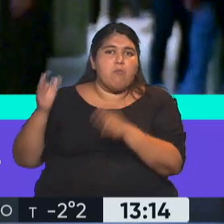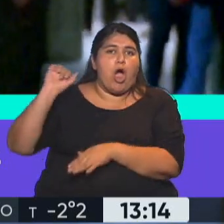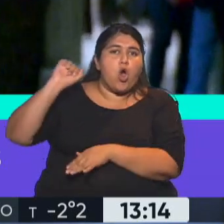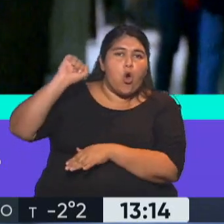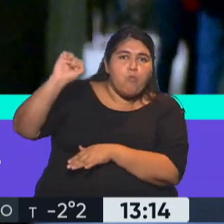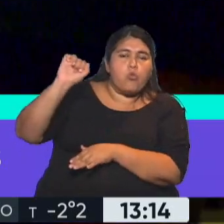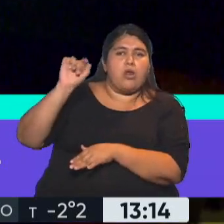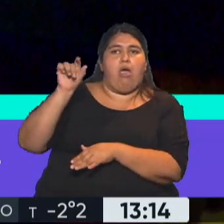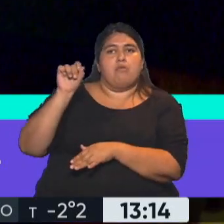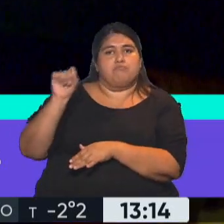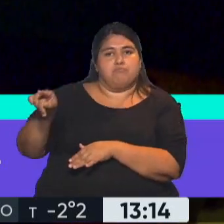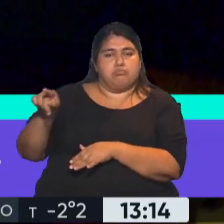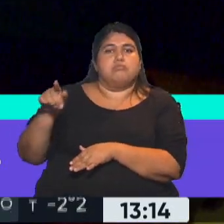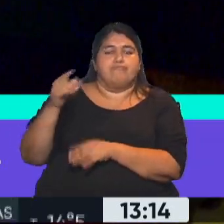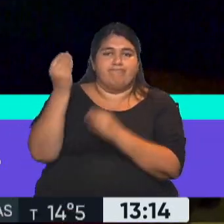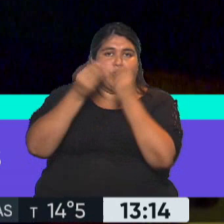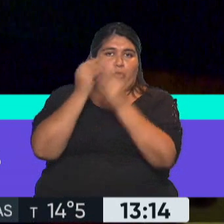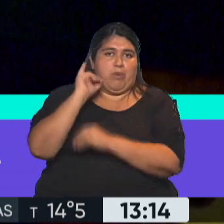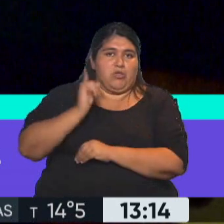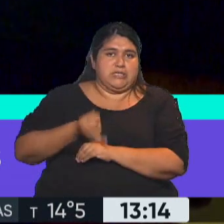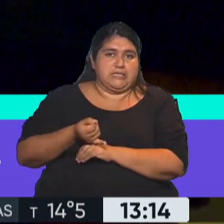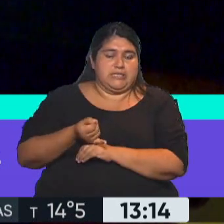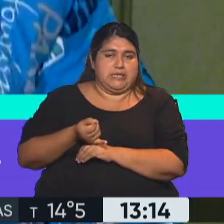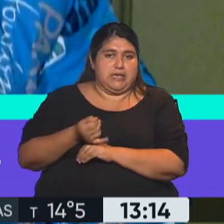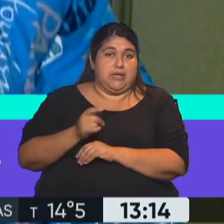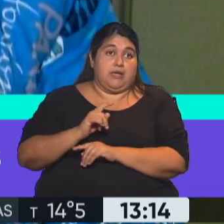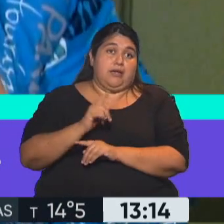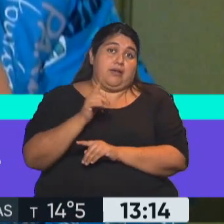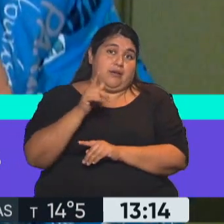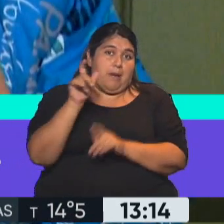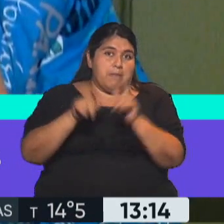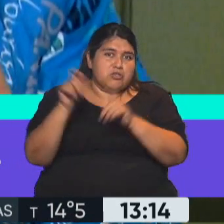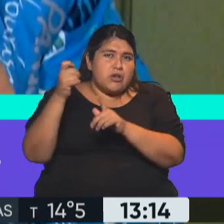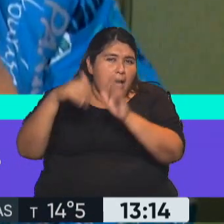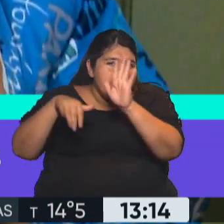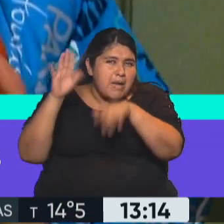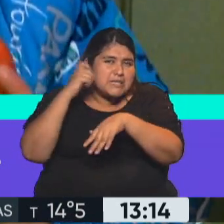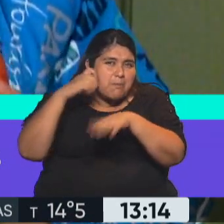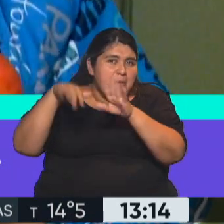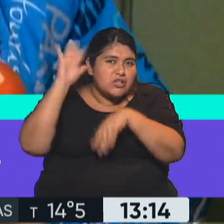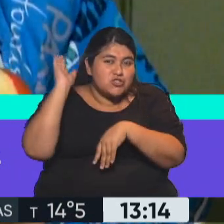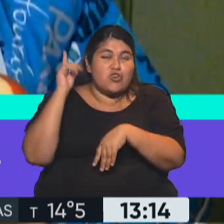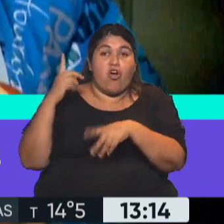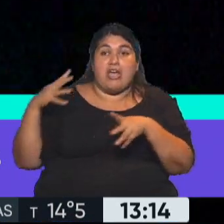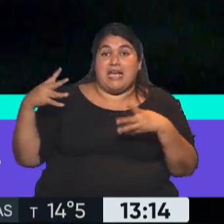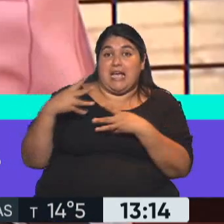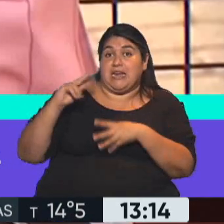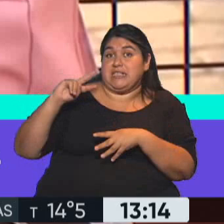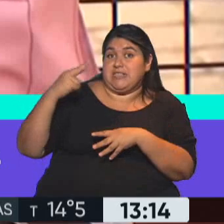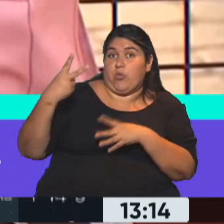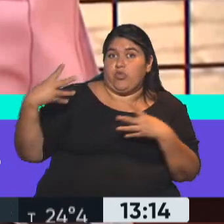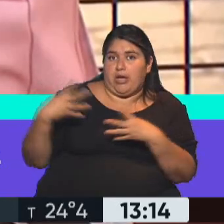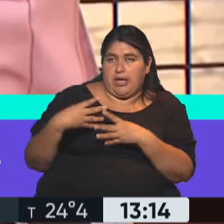dominio ruso, están preocupados. Y ni que hablar de la gente ya un poco más mayor que llegó a vivir el final de la Segunda Guerra, están